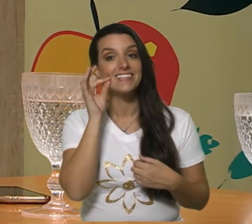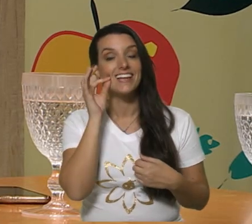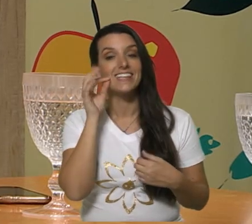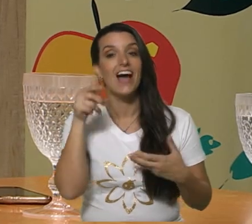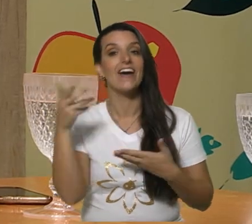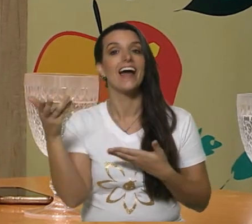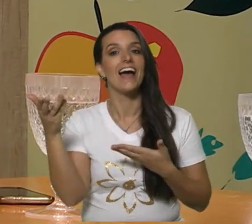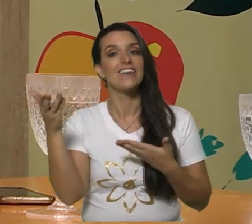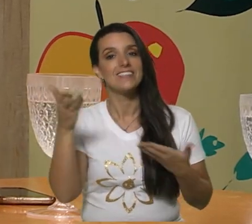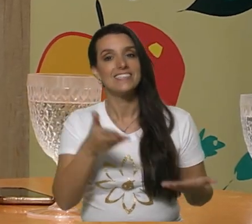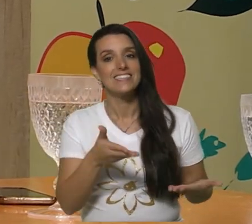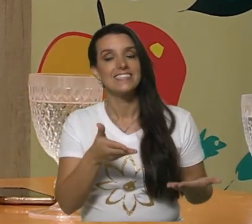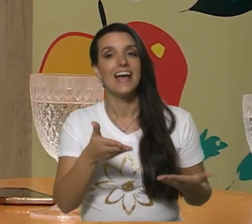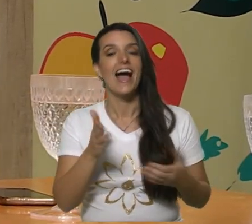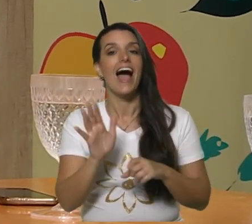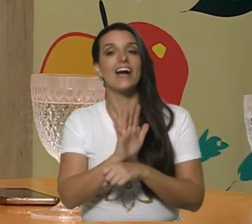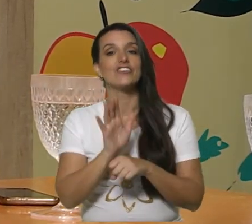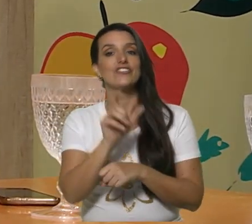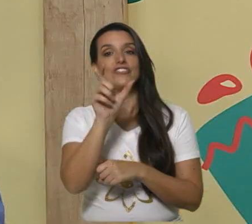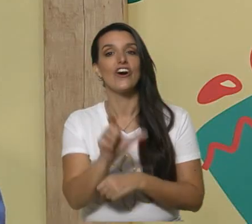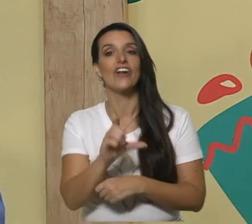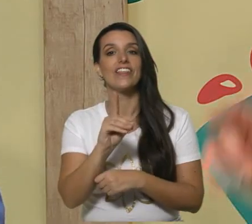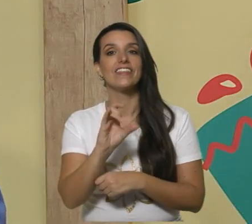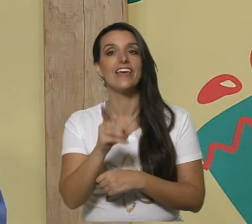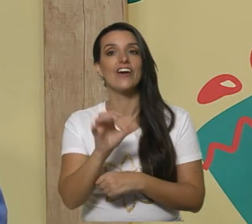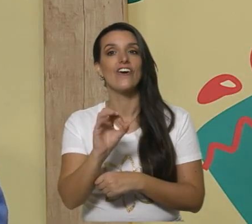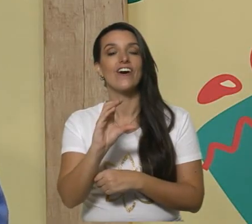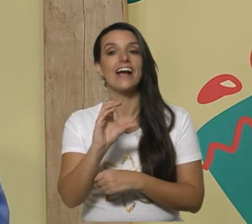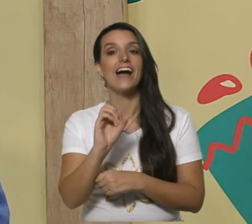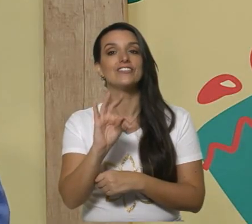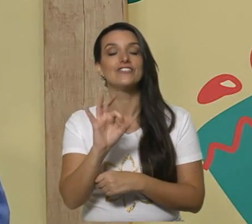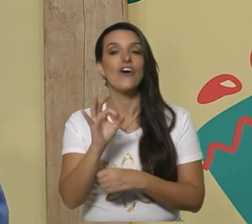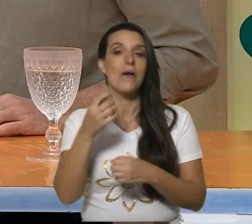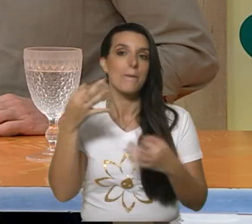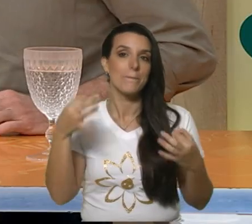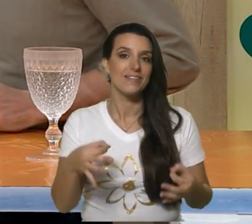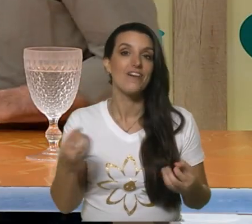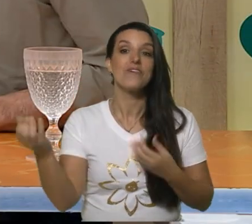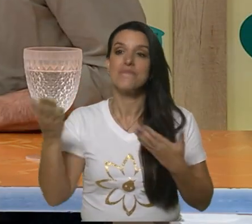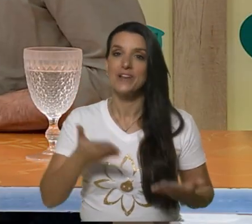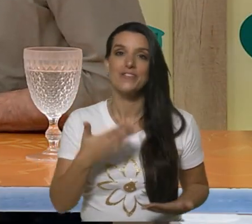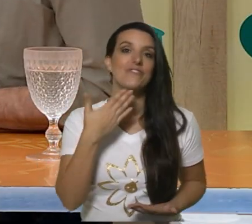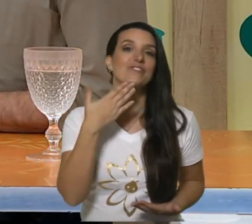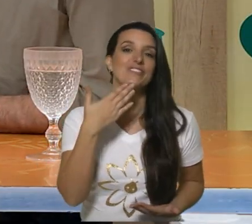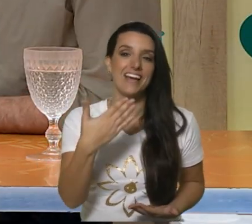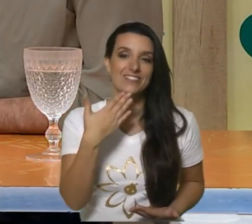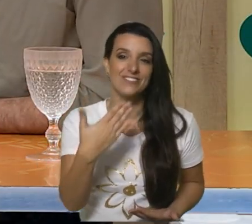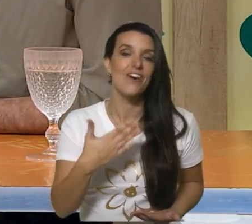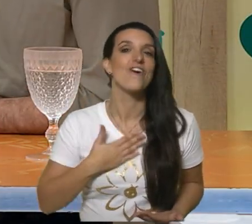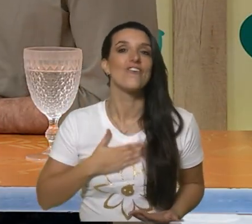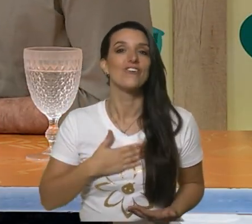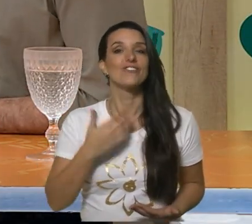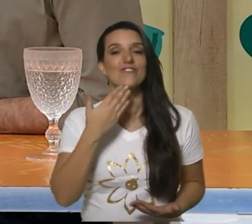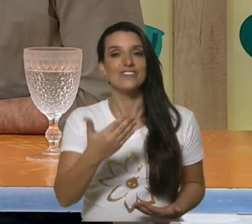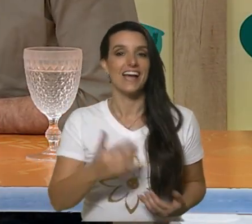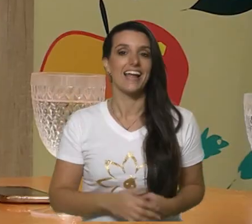estamos recibiendo con muchísimo gusto al actor Diego Castro para hablar de una serie muy particular bienvenido Diego Muchas gracias Leo un gusto Gracias por